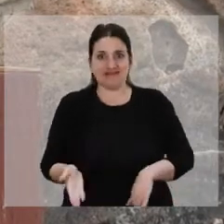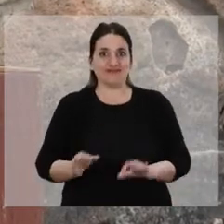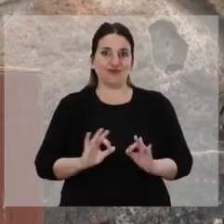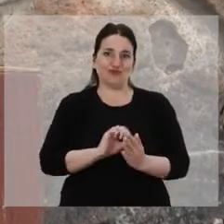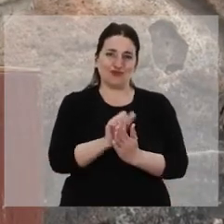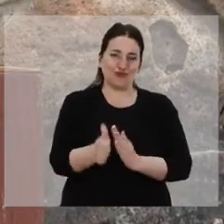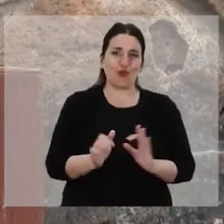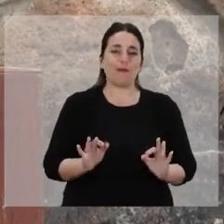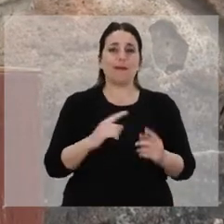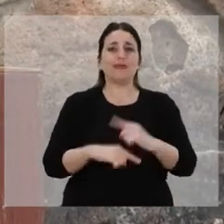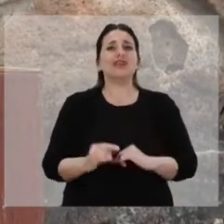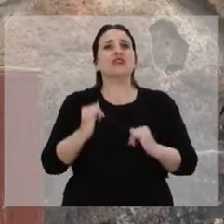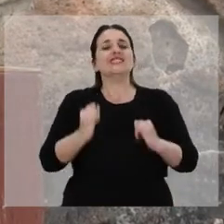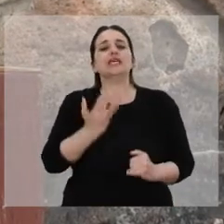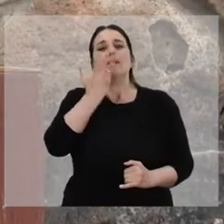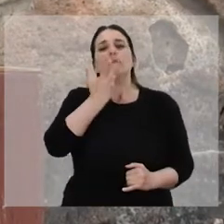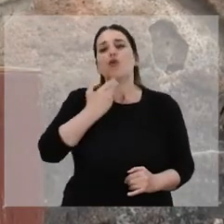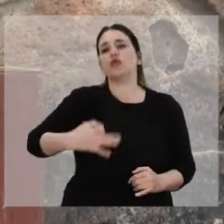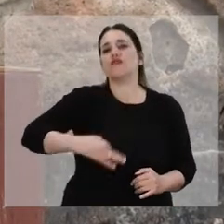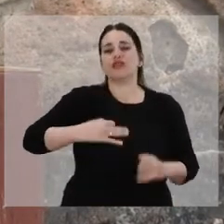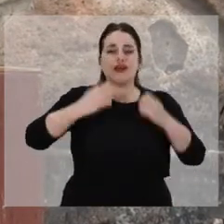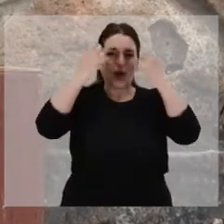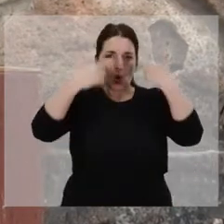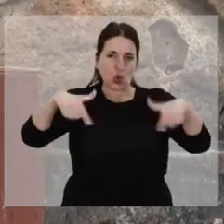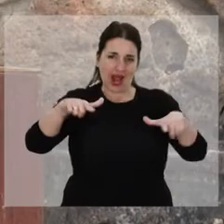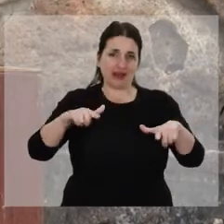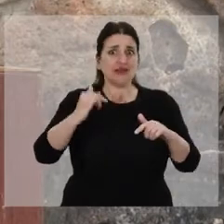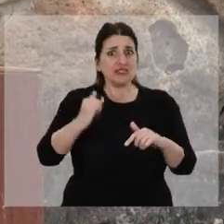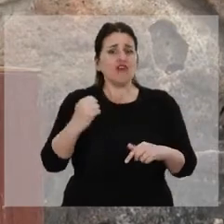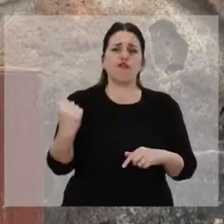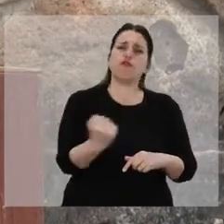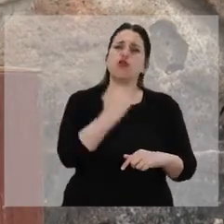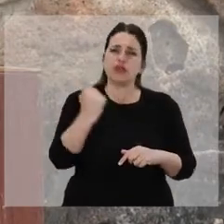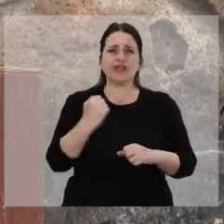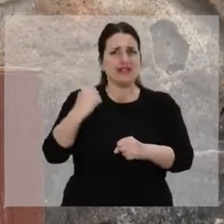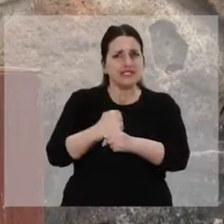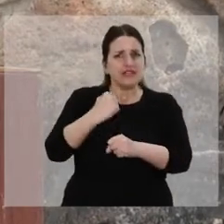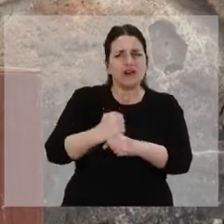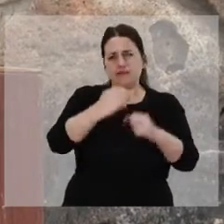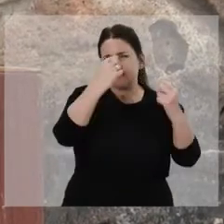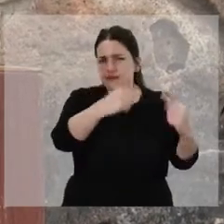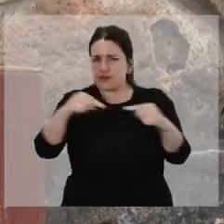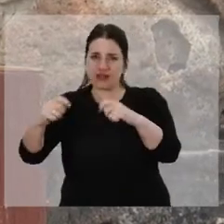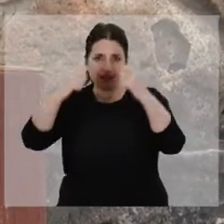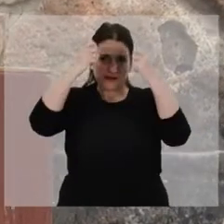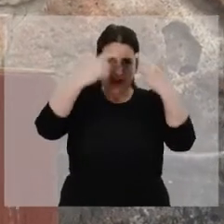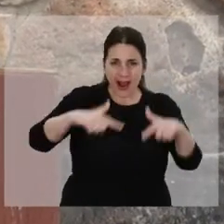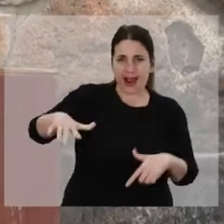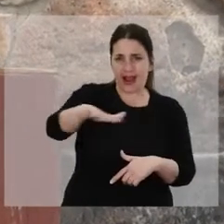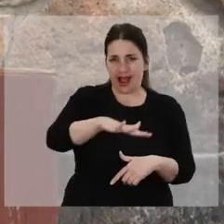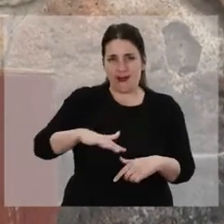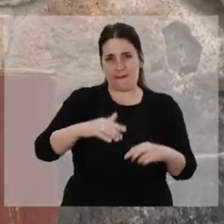rural, que tiene como parte principal las actividades agropecuarias en los distintos rubros,